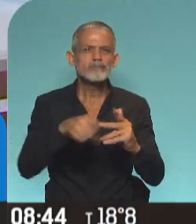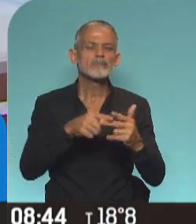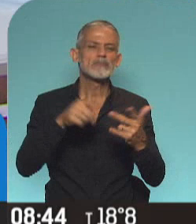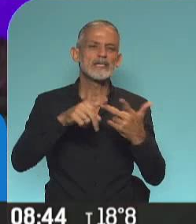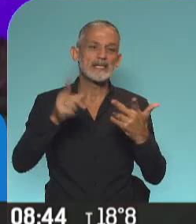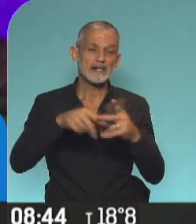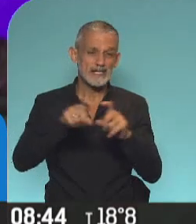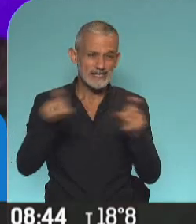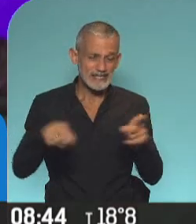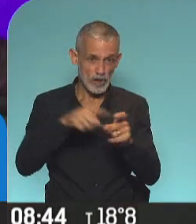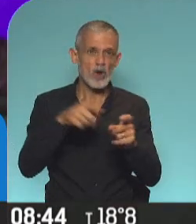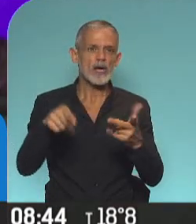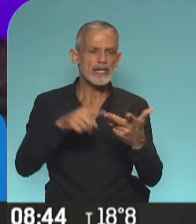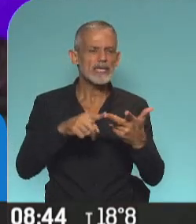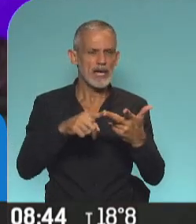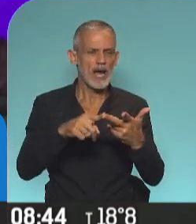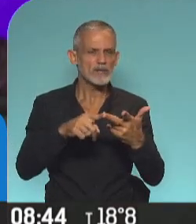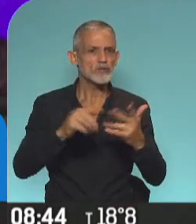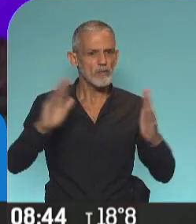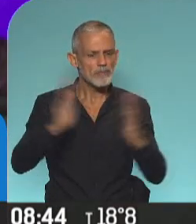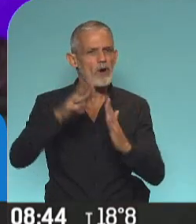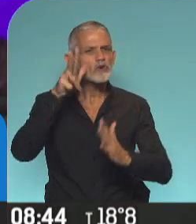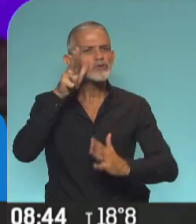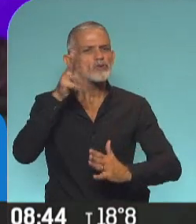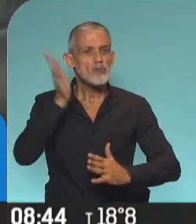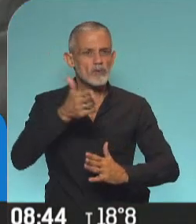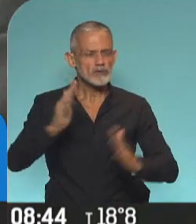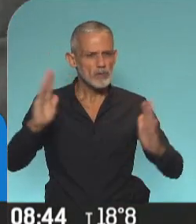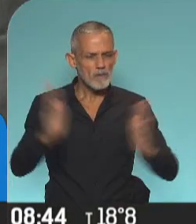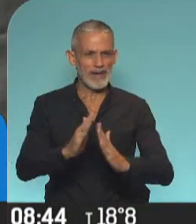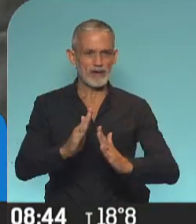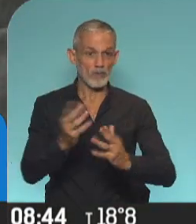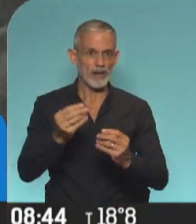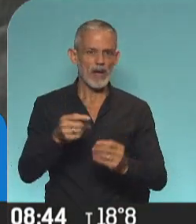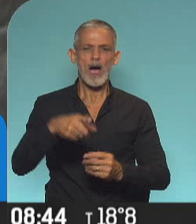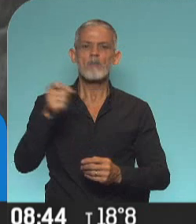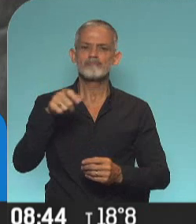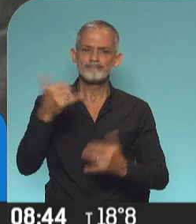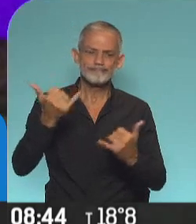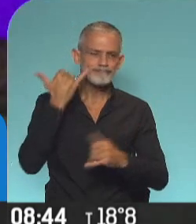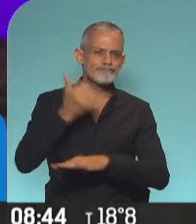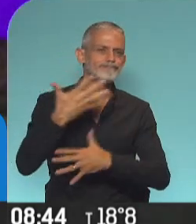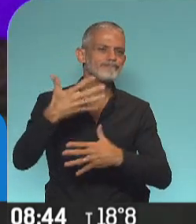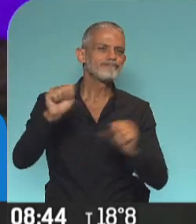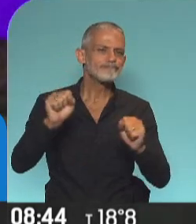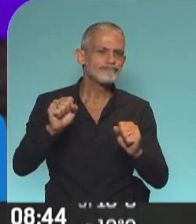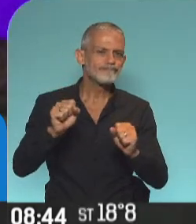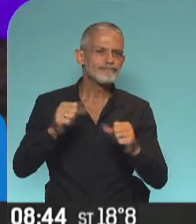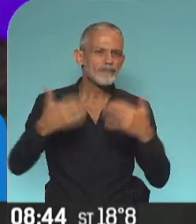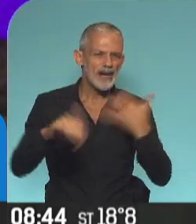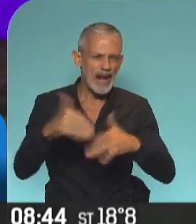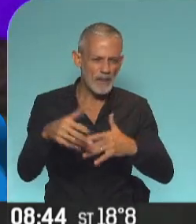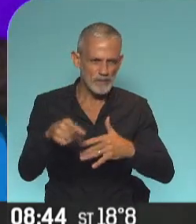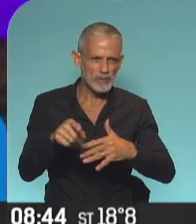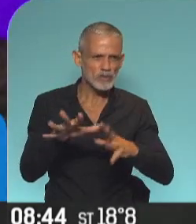reducción del 80 por ciento de esas modalidades para detectar precozmente el cáncer y eso ha llevado a